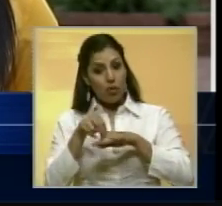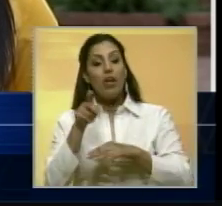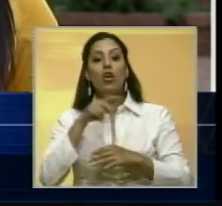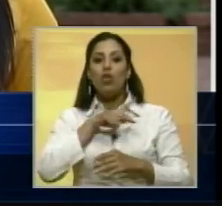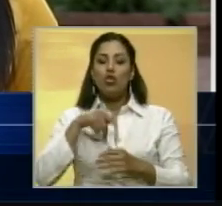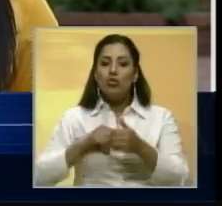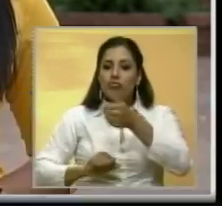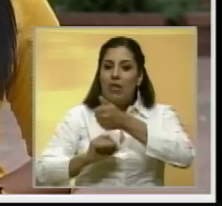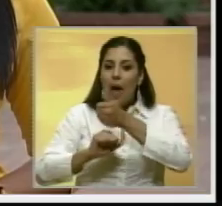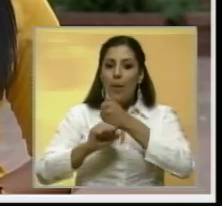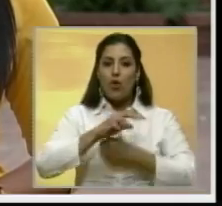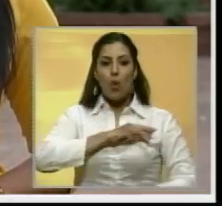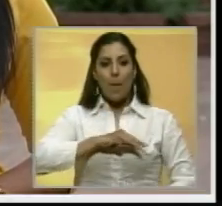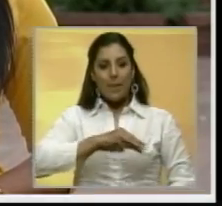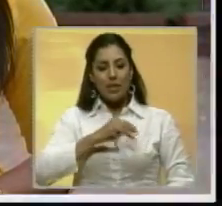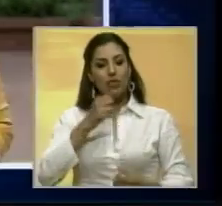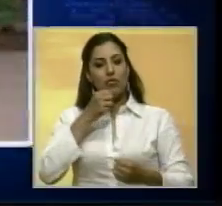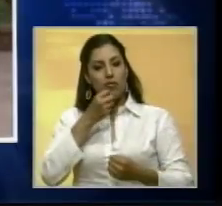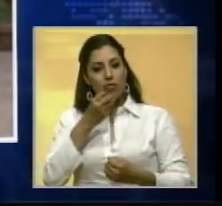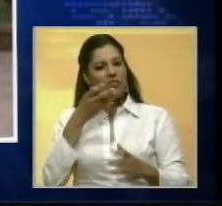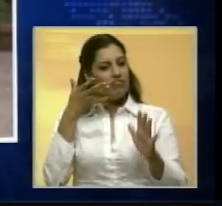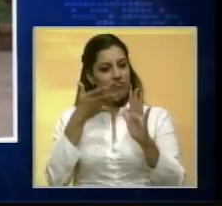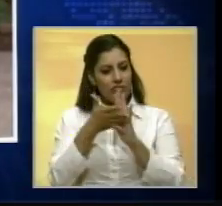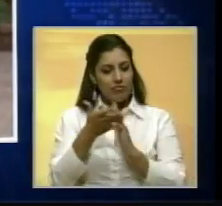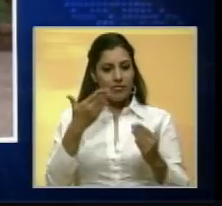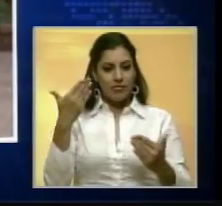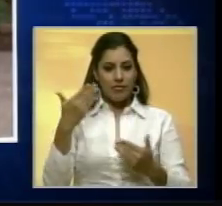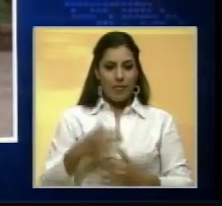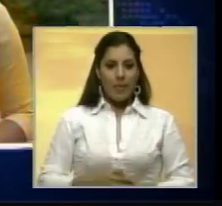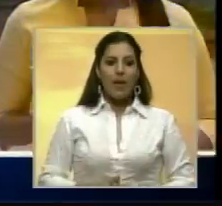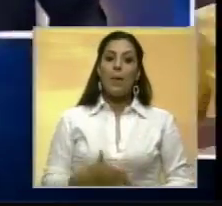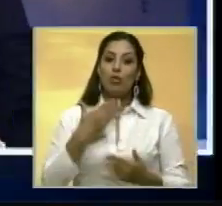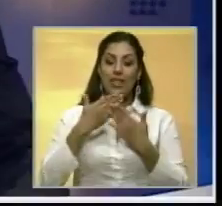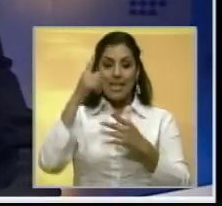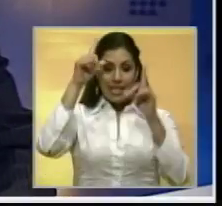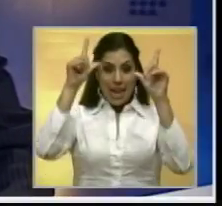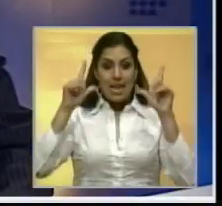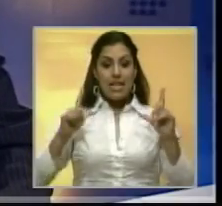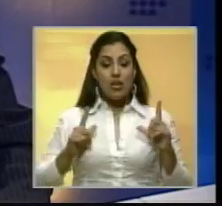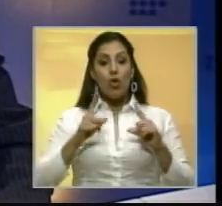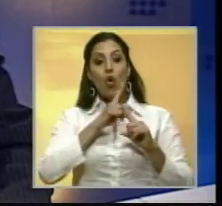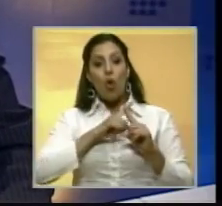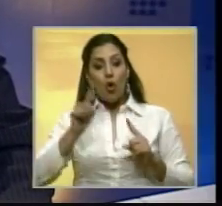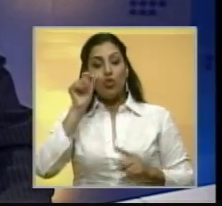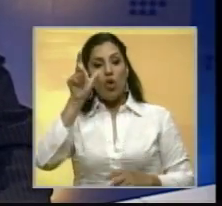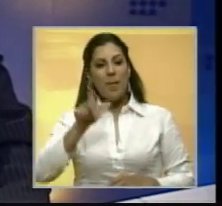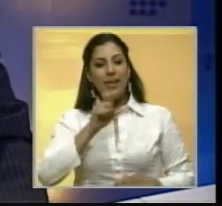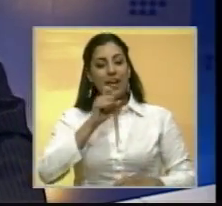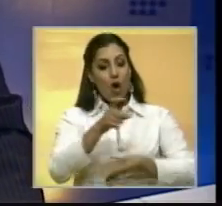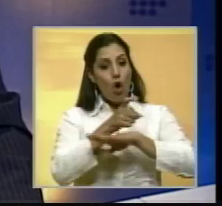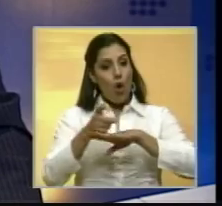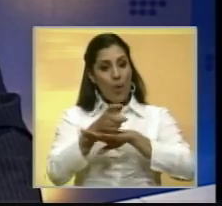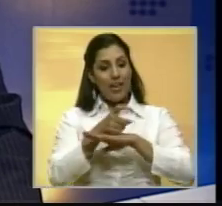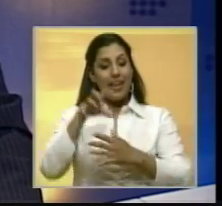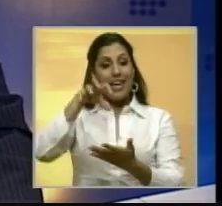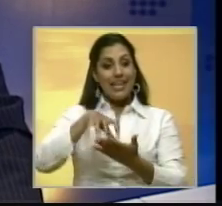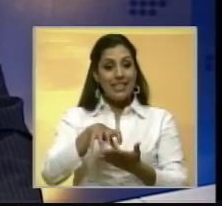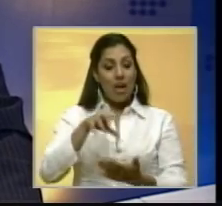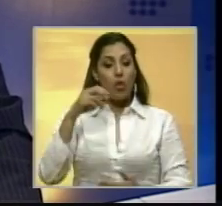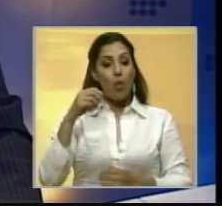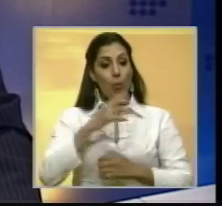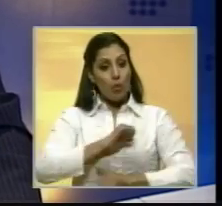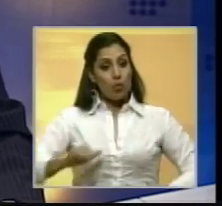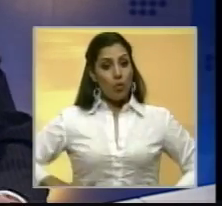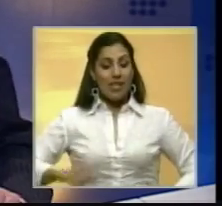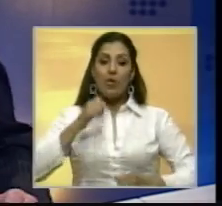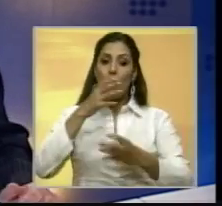es nuestro aporte a la emisión meridiana. Sigan con más de su noticiero Venevisión. Muchísimas gracias, Lirio. Y Reinaldo Castañeda, gobernador del estado Portuguesa,